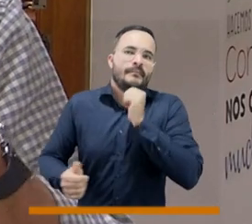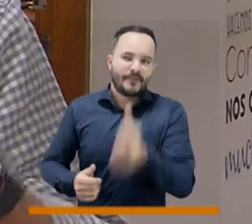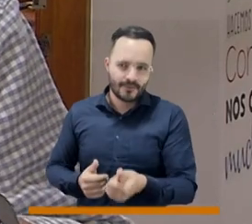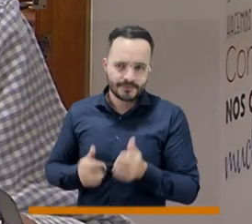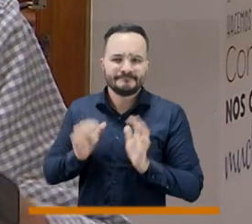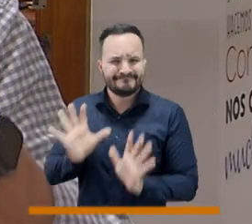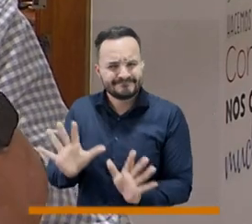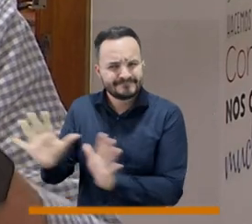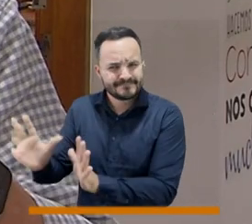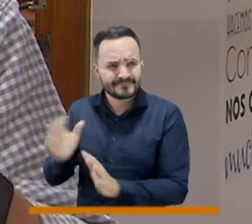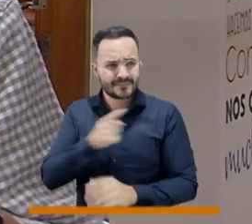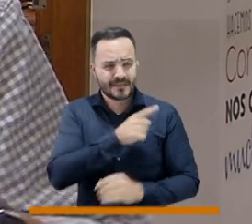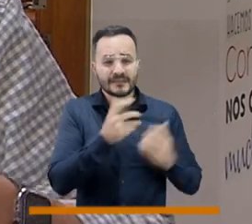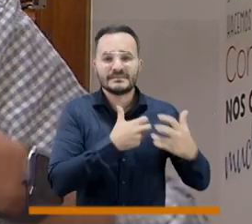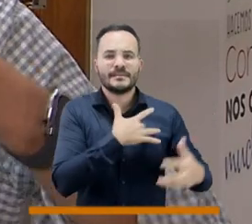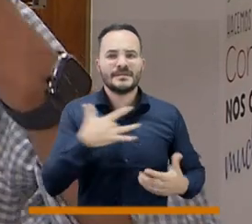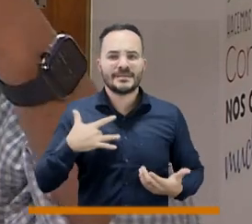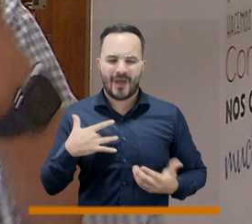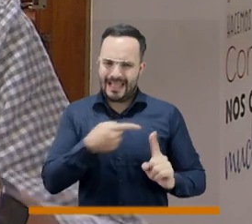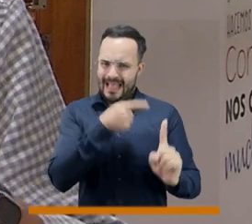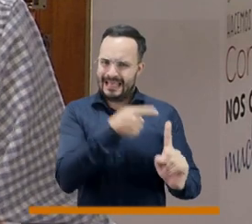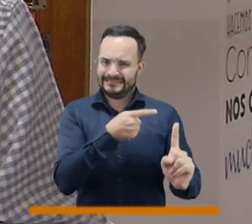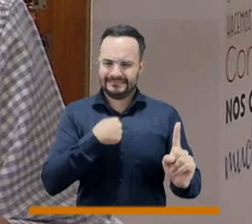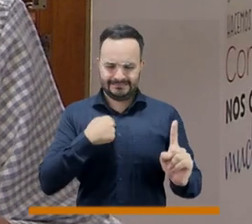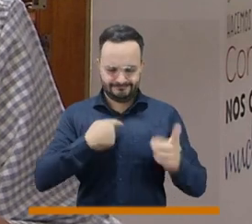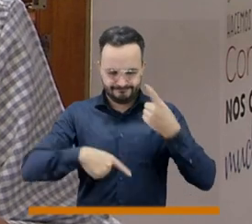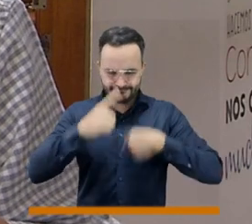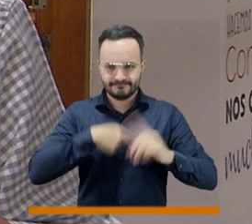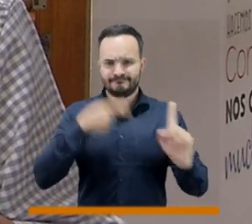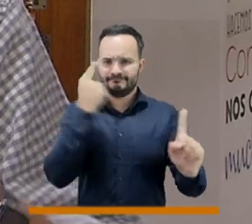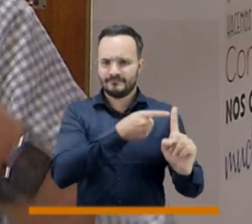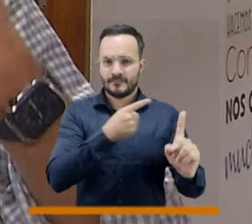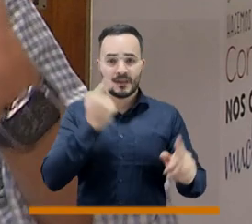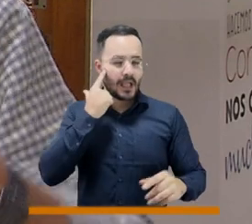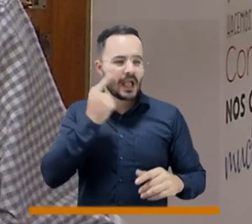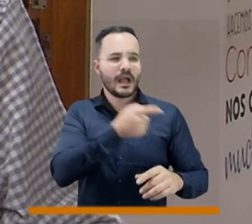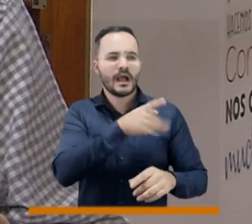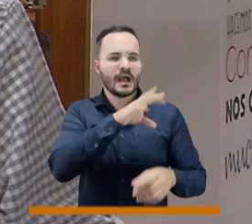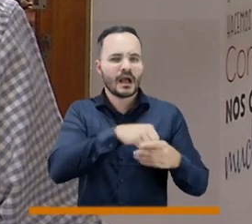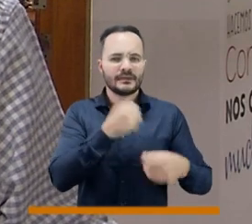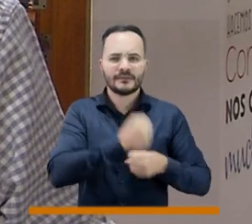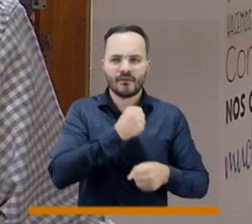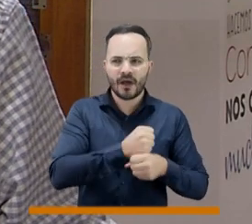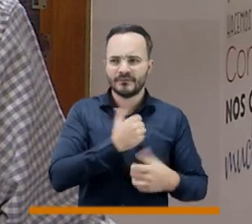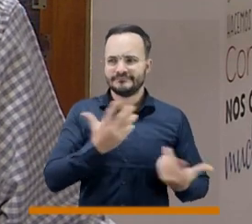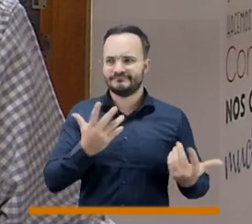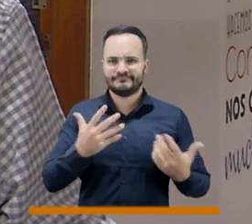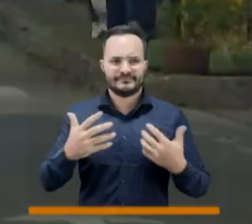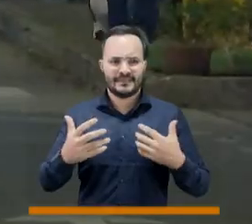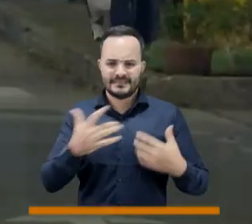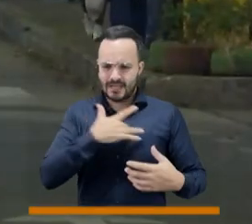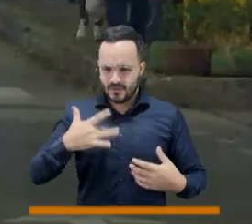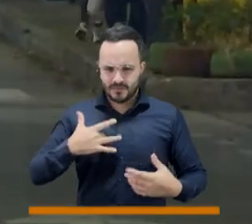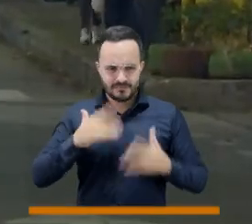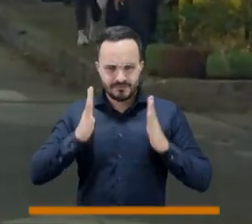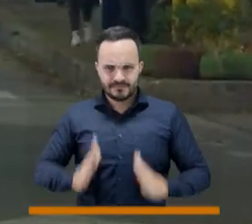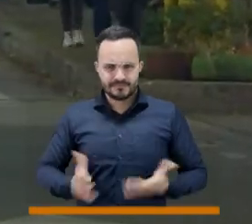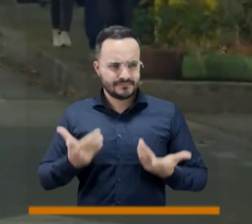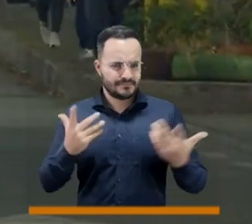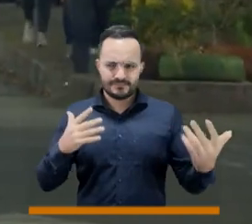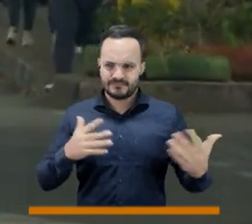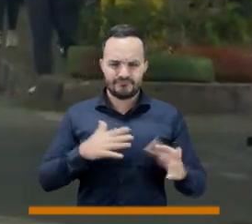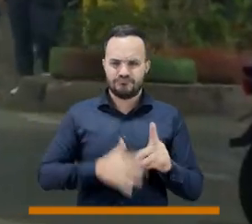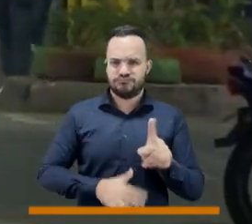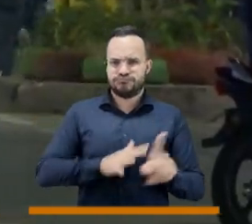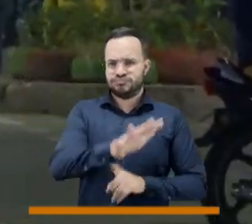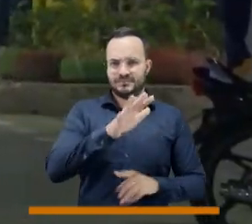lo que implica para el sistema de la salud, para el sistema laboral, para lo que tiene que ver con la salud de una persona. Igual le